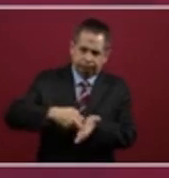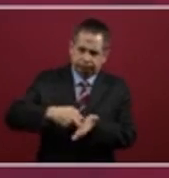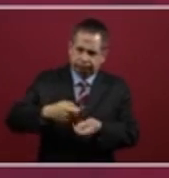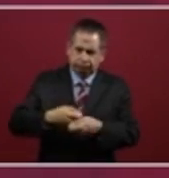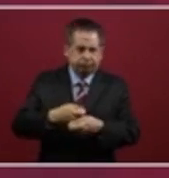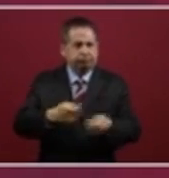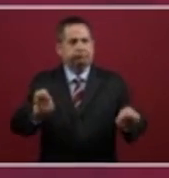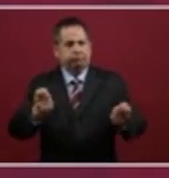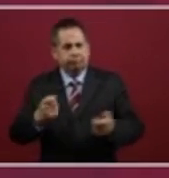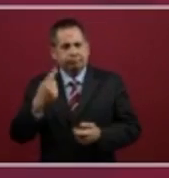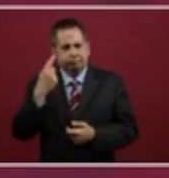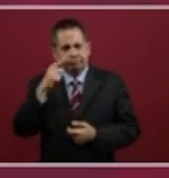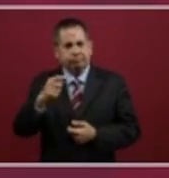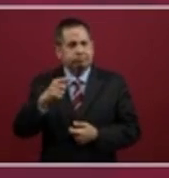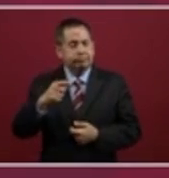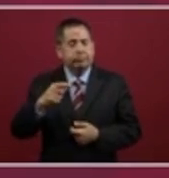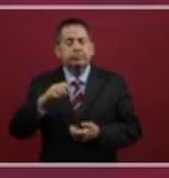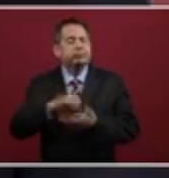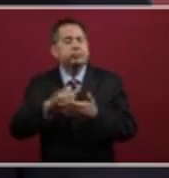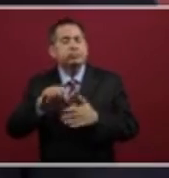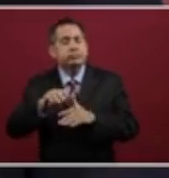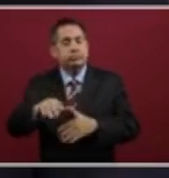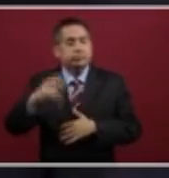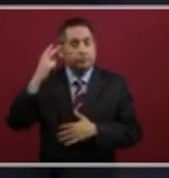que los viajes al extranjero